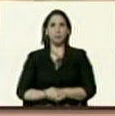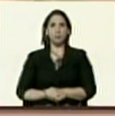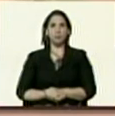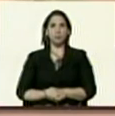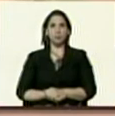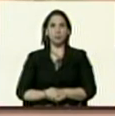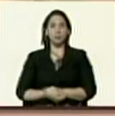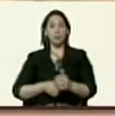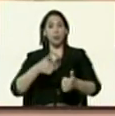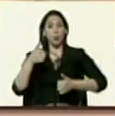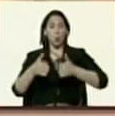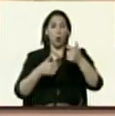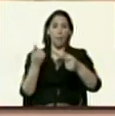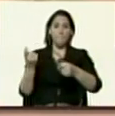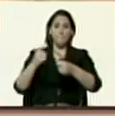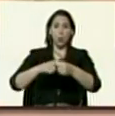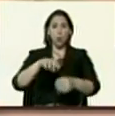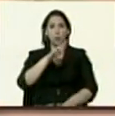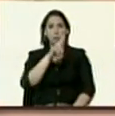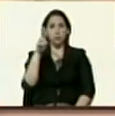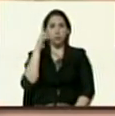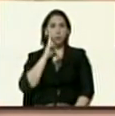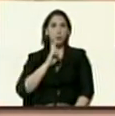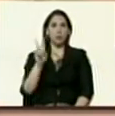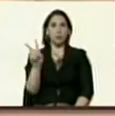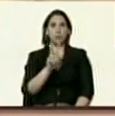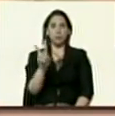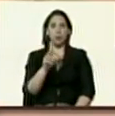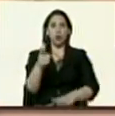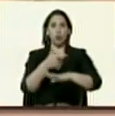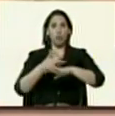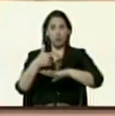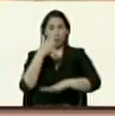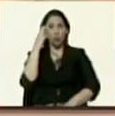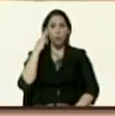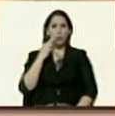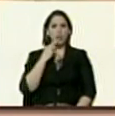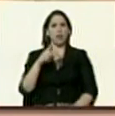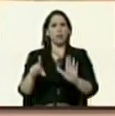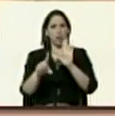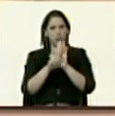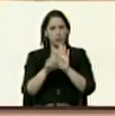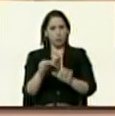del cual es parte la República Bolivariana de Venezuela, el gobierno bolivariano, el gobierno legítimo,